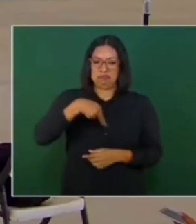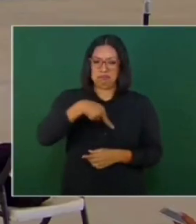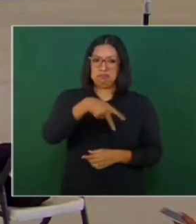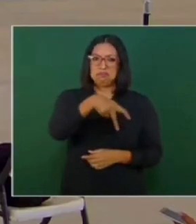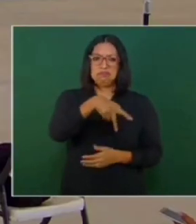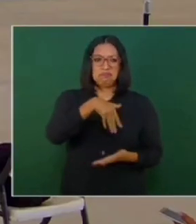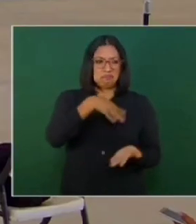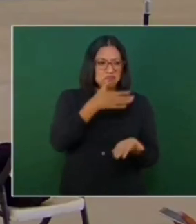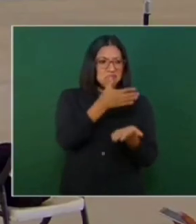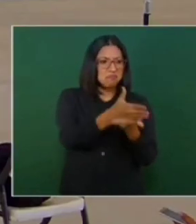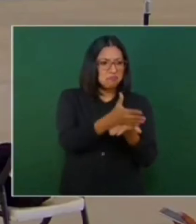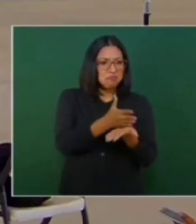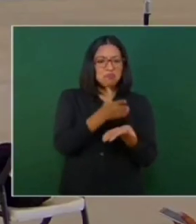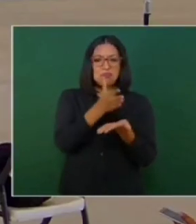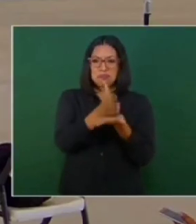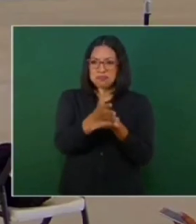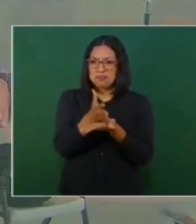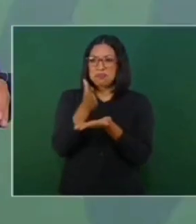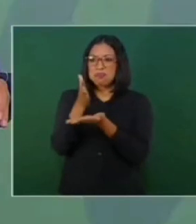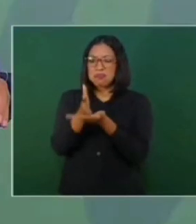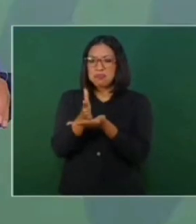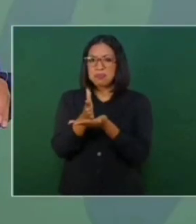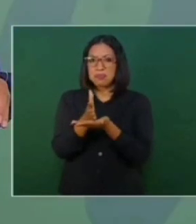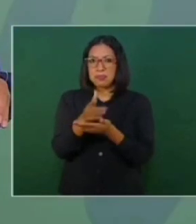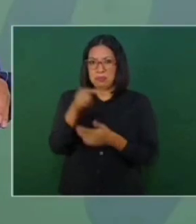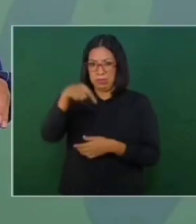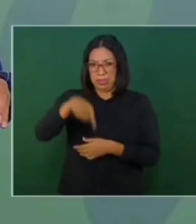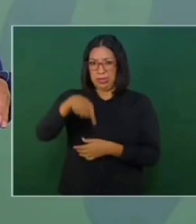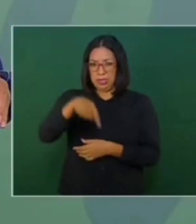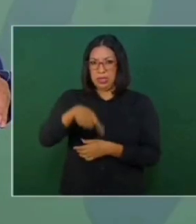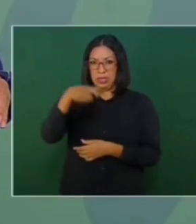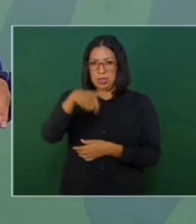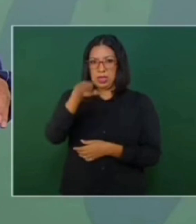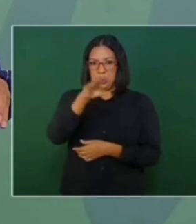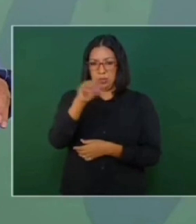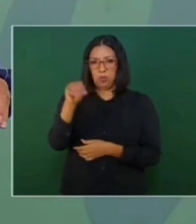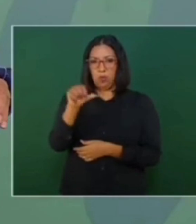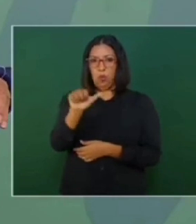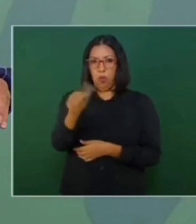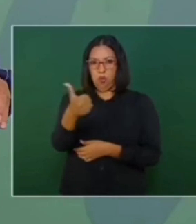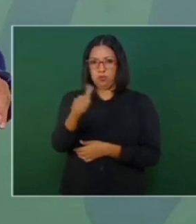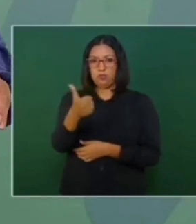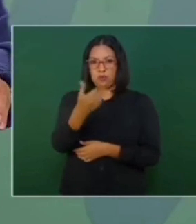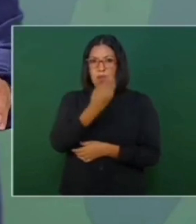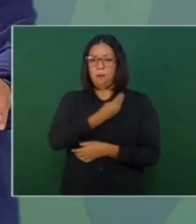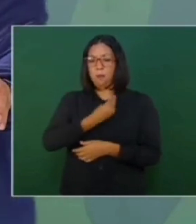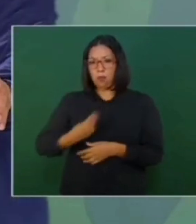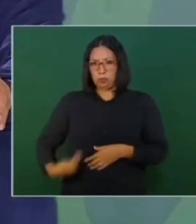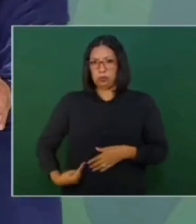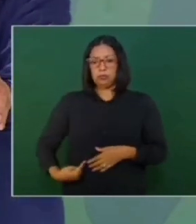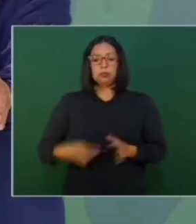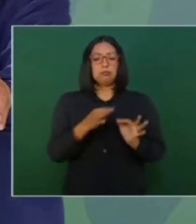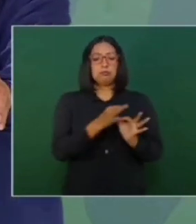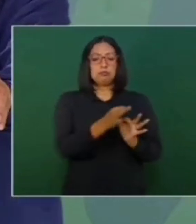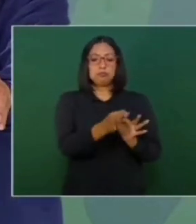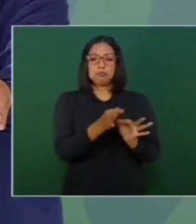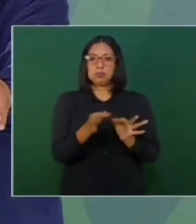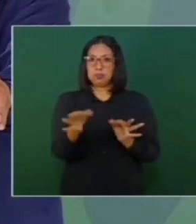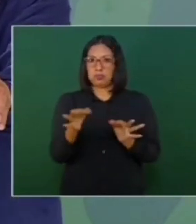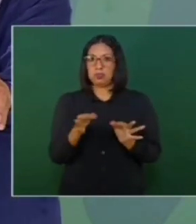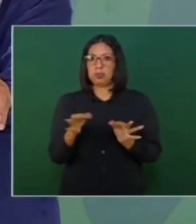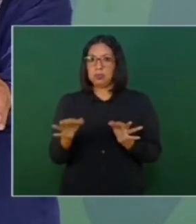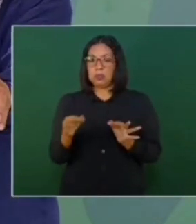Por ejemplo, conozco los 11 municipios de Quintana Roo, bueno, desde que antes de que